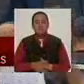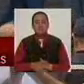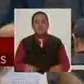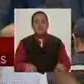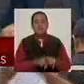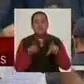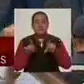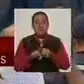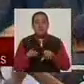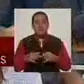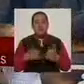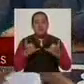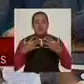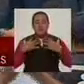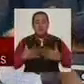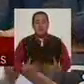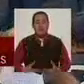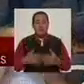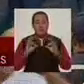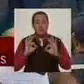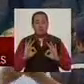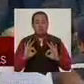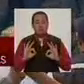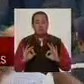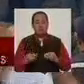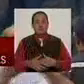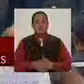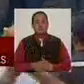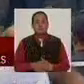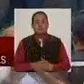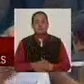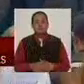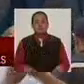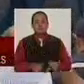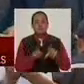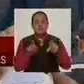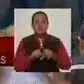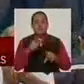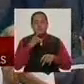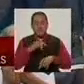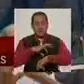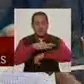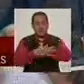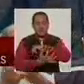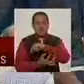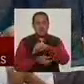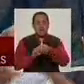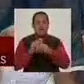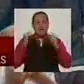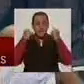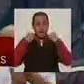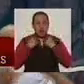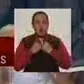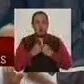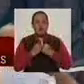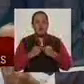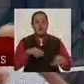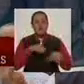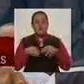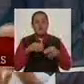Además del vestuario típico, también están los brazaletes, estos collares elaborados